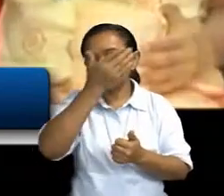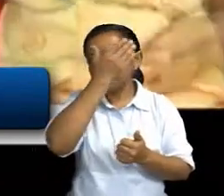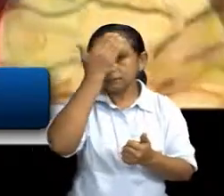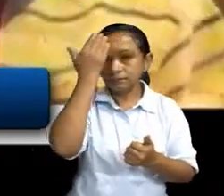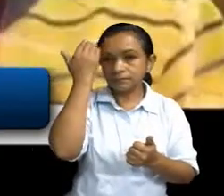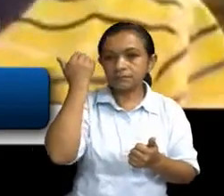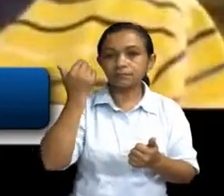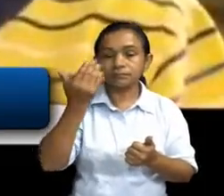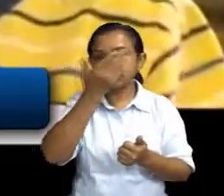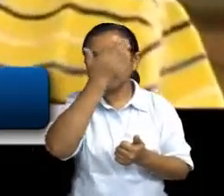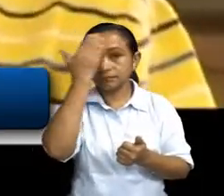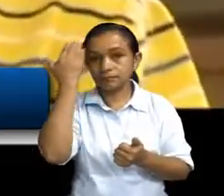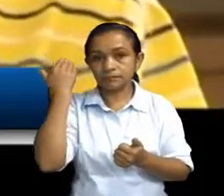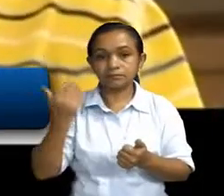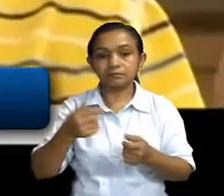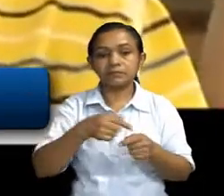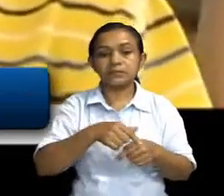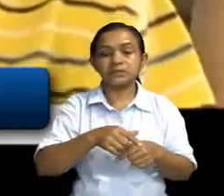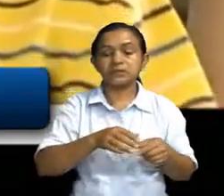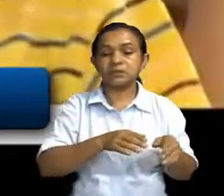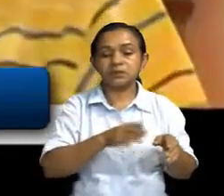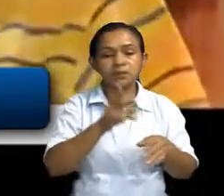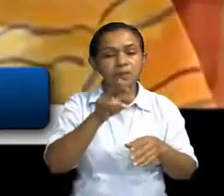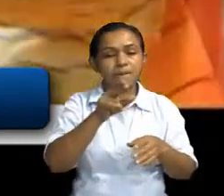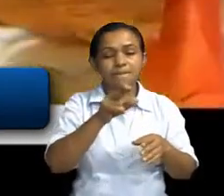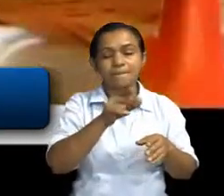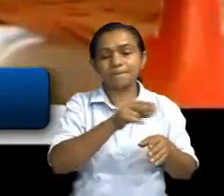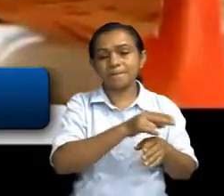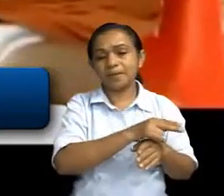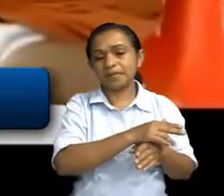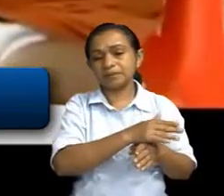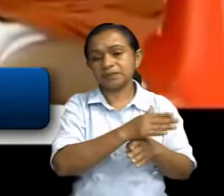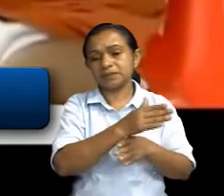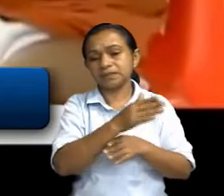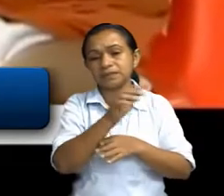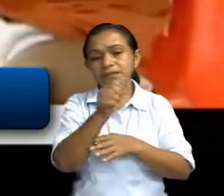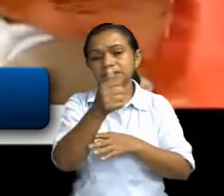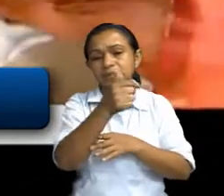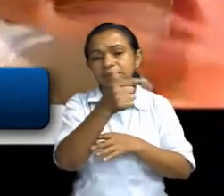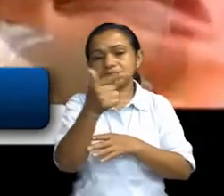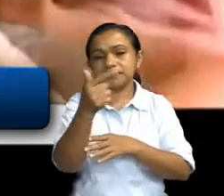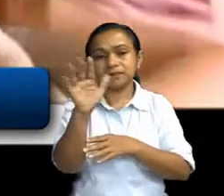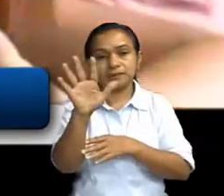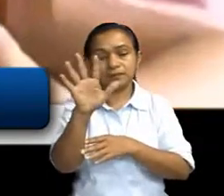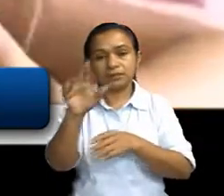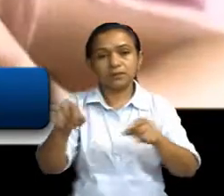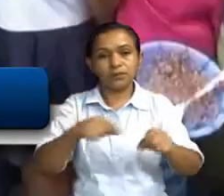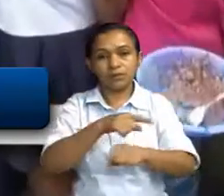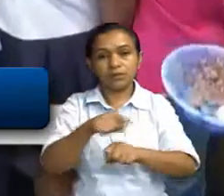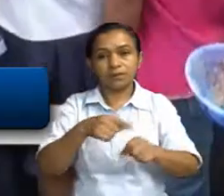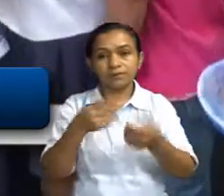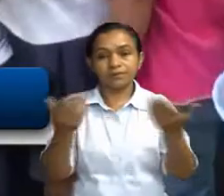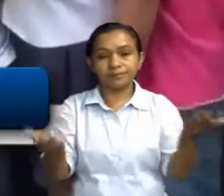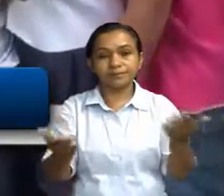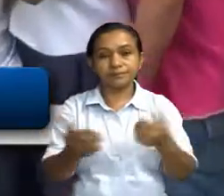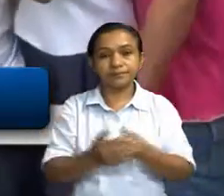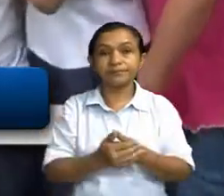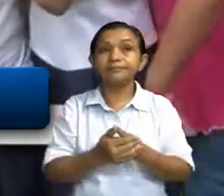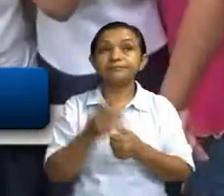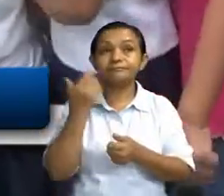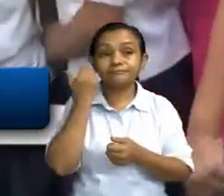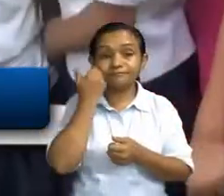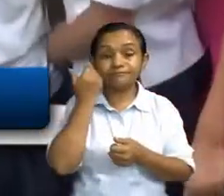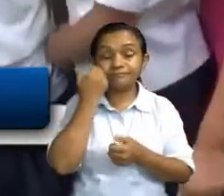¿verdad? En realidad, sí. Pasa la niña a veces hasta con el pamper hasta 6, 7 horas, 5 horas y no estamos exagerando. Así es. Entonces, y ahí vienen